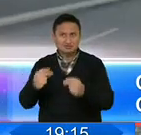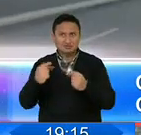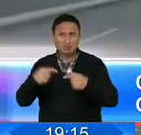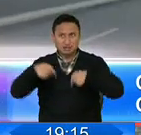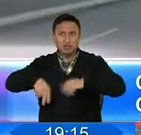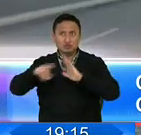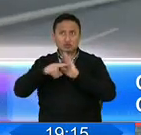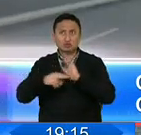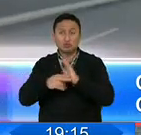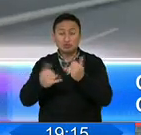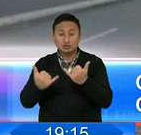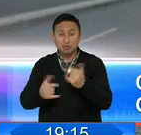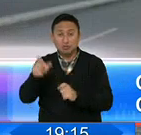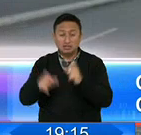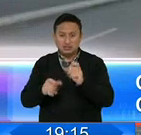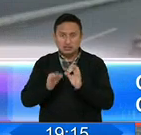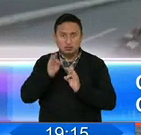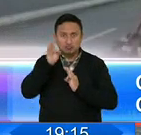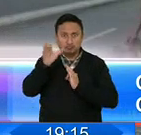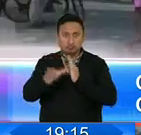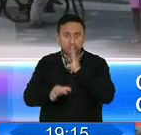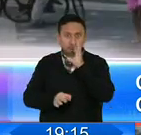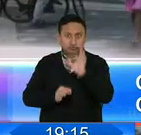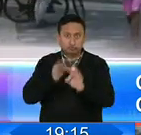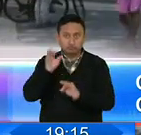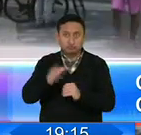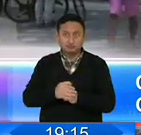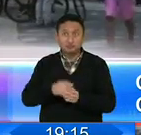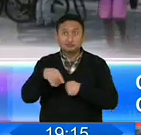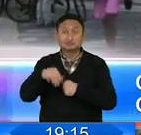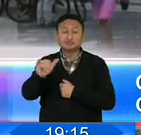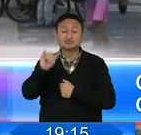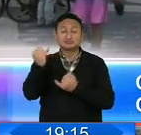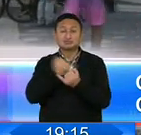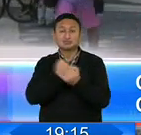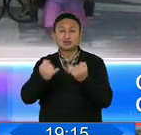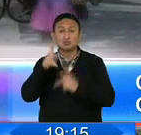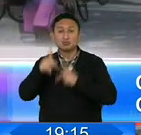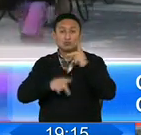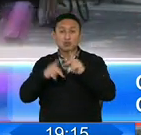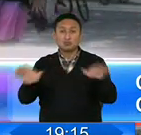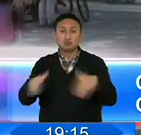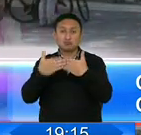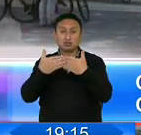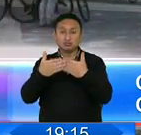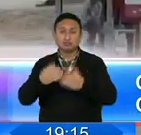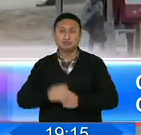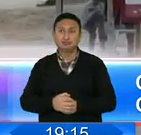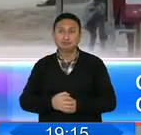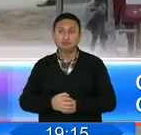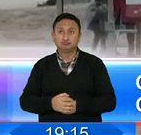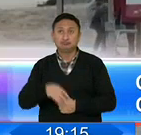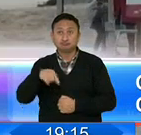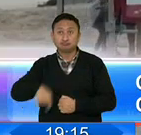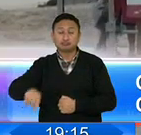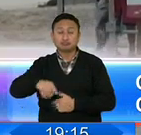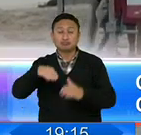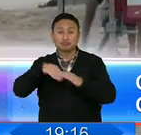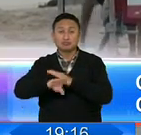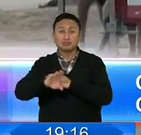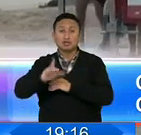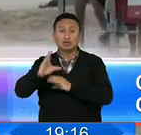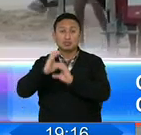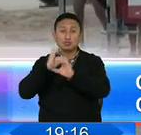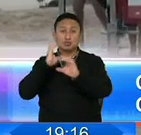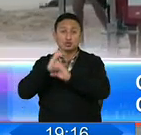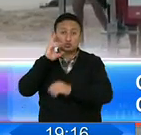medidas ante el descontrolado avance del virus. Para este fin de semana, las playas estarán totalmente cerradas y se prohibirá el ingreso de buses